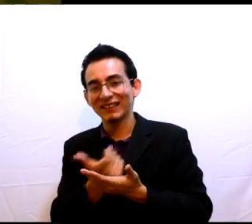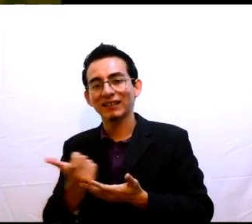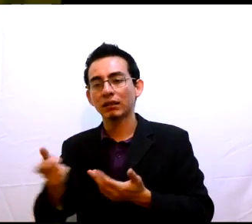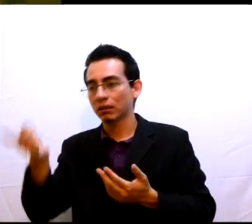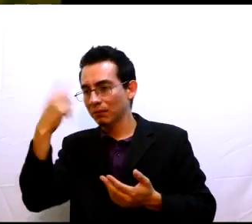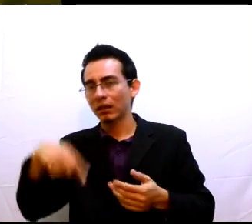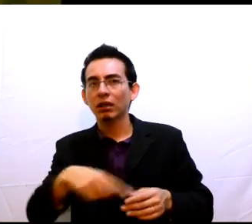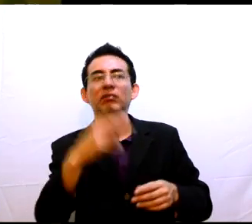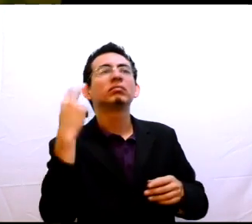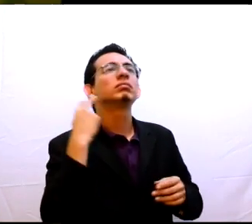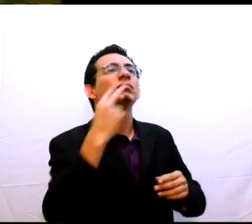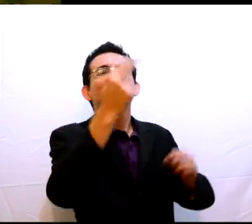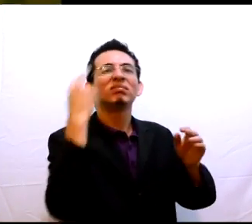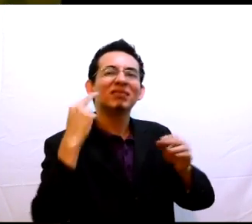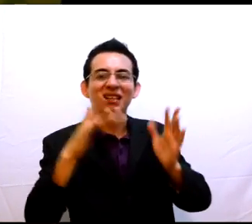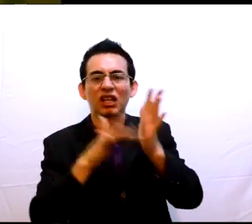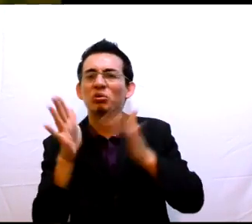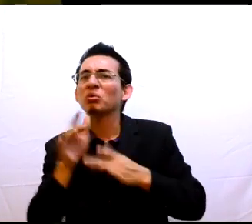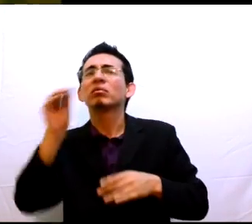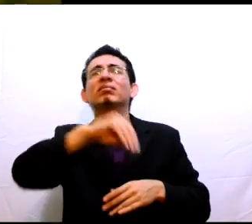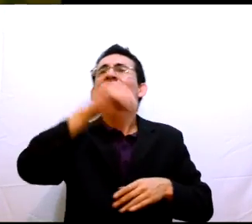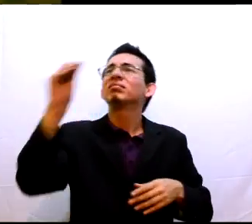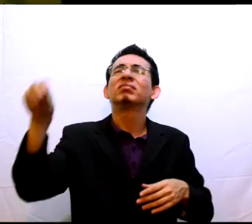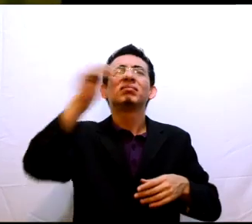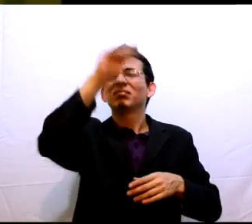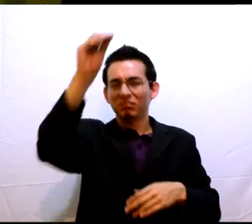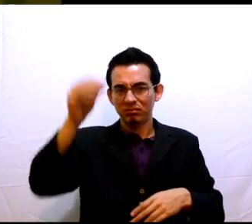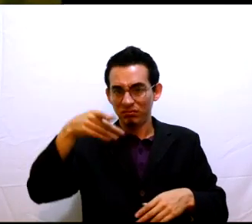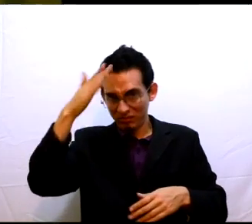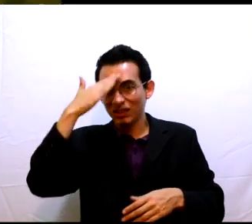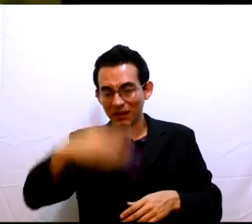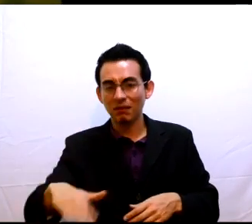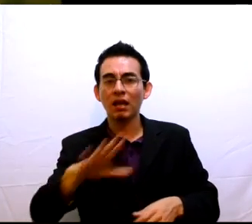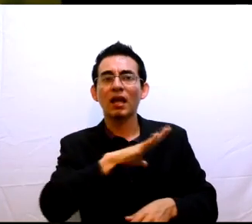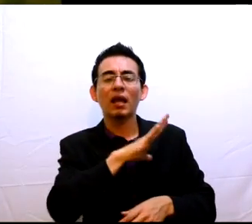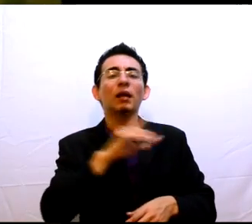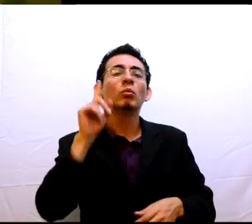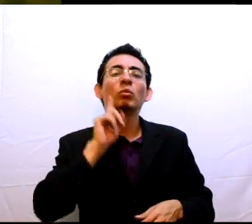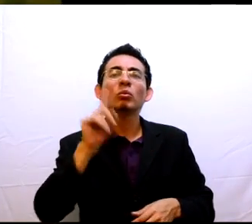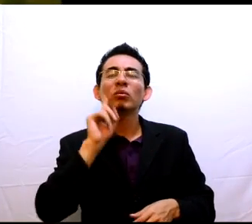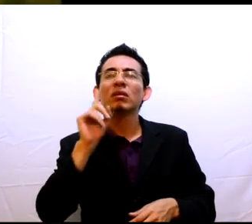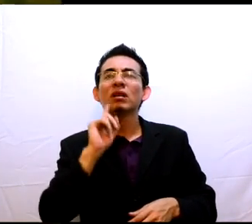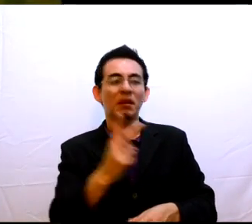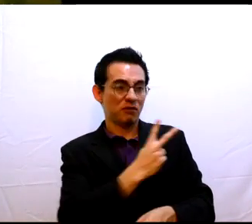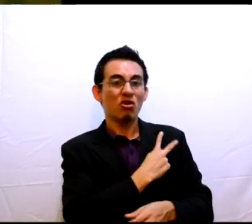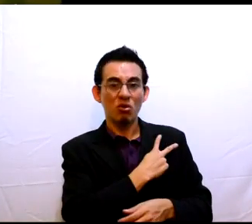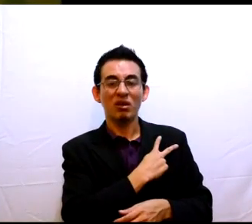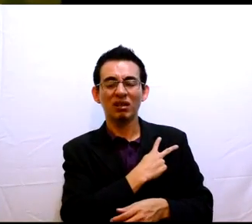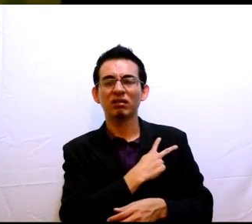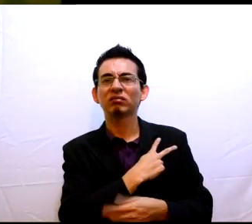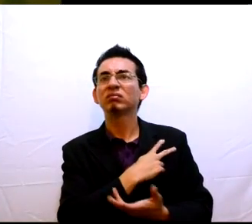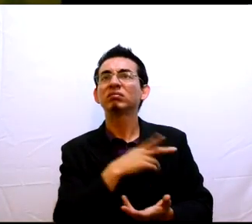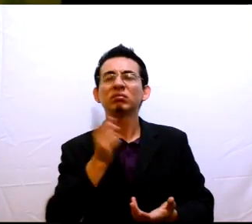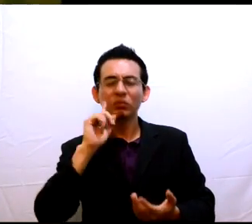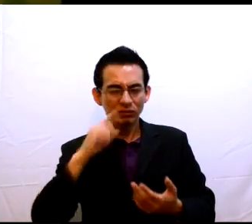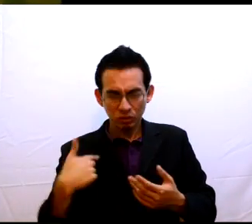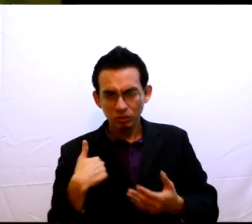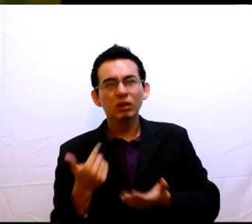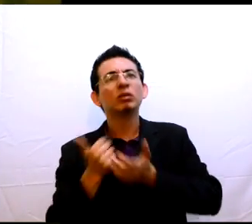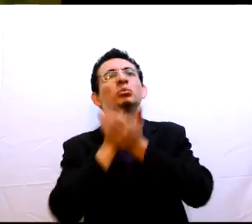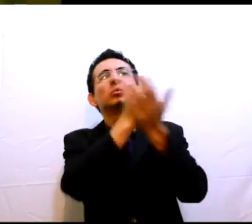para la proclamación del evangelio dice que había mujeres viudas que servían al señor con sus bienes